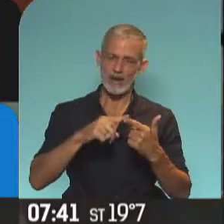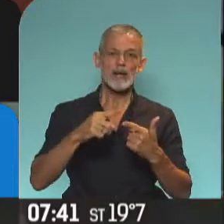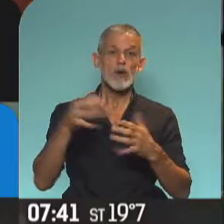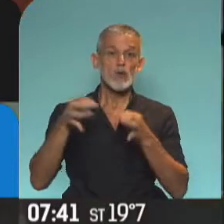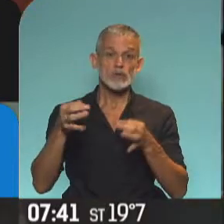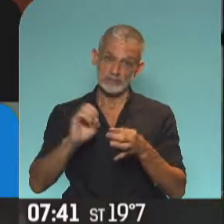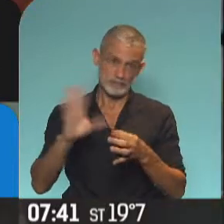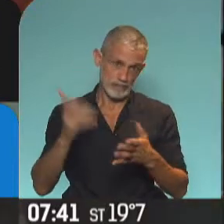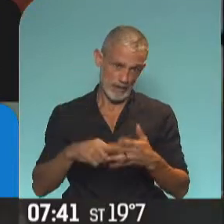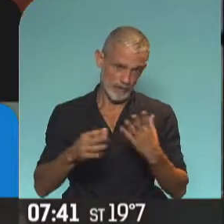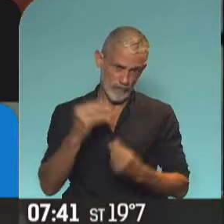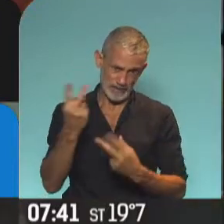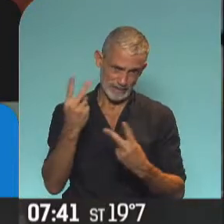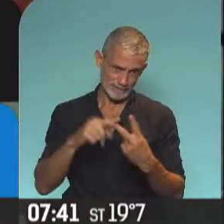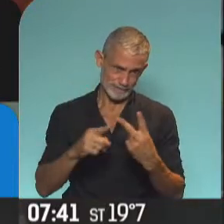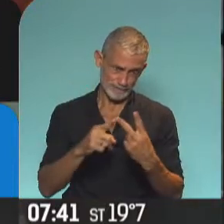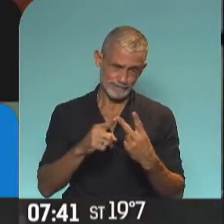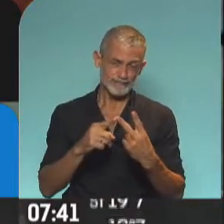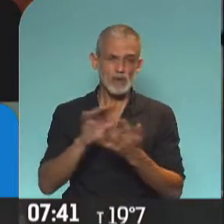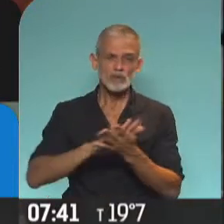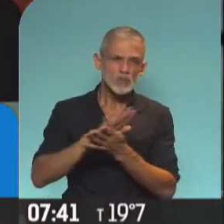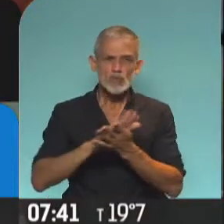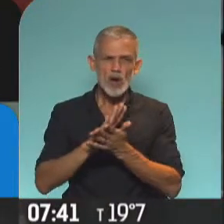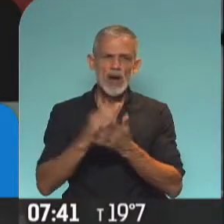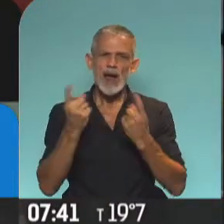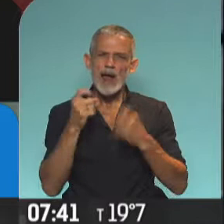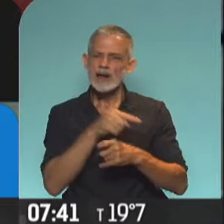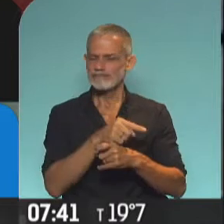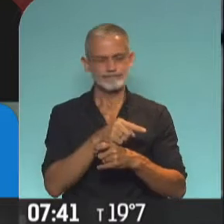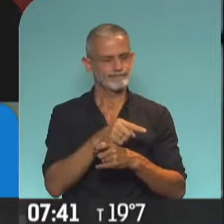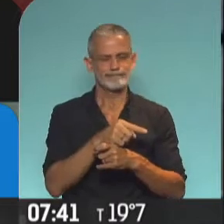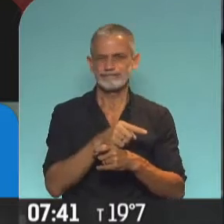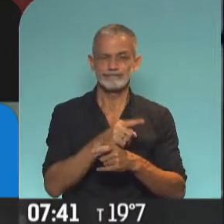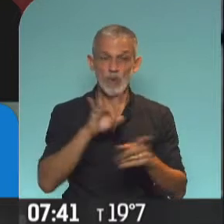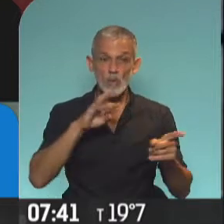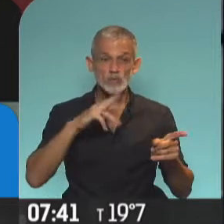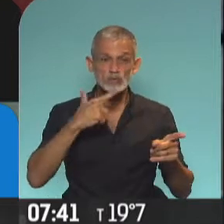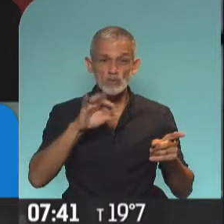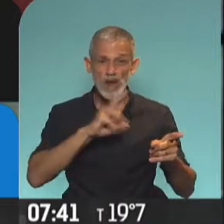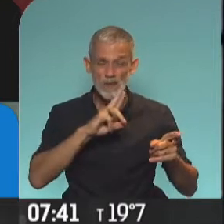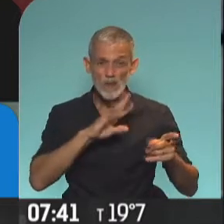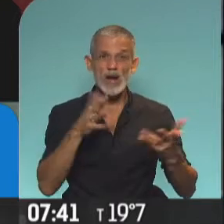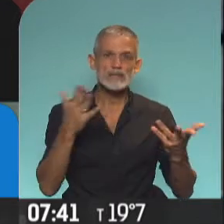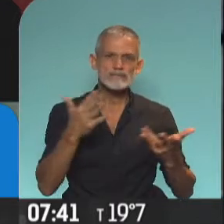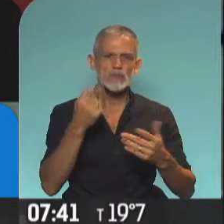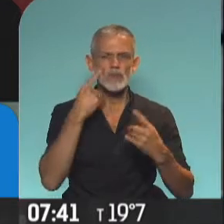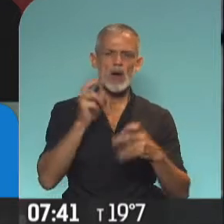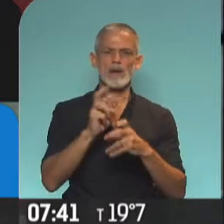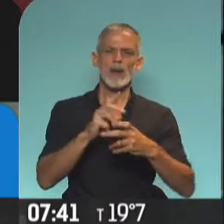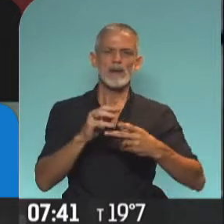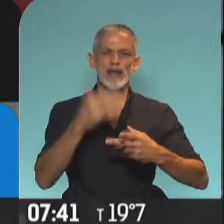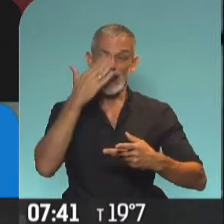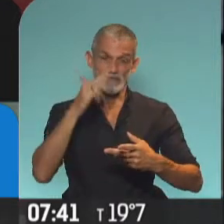de la justicia sí que no de una respuesta acorde a las necesidades que tenía sola y también que no pudo prevenir el hecho que finalmente